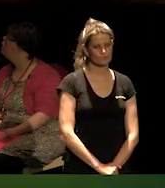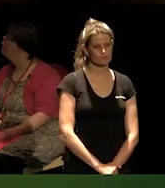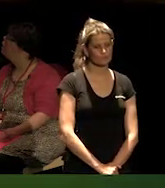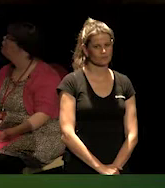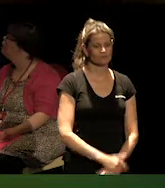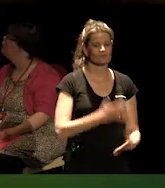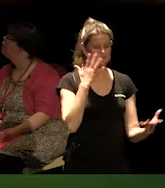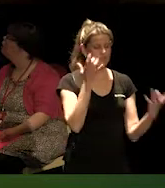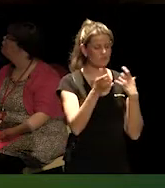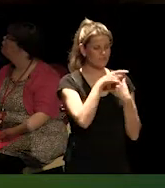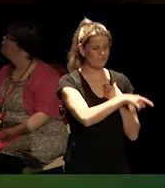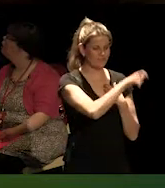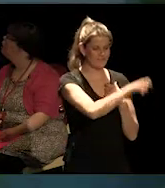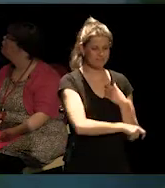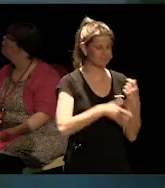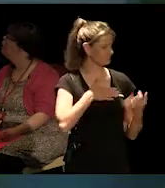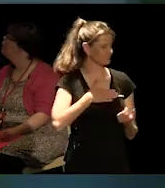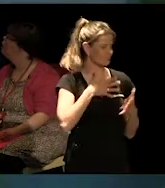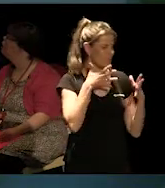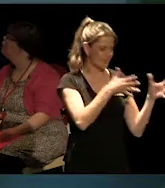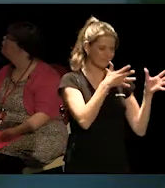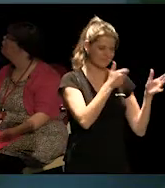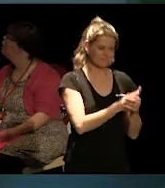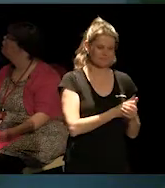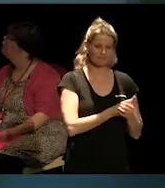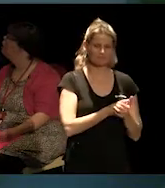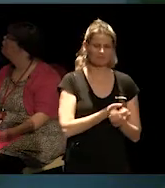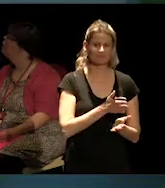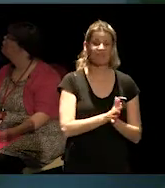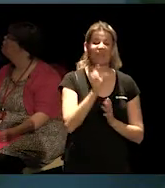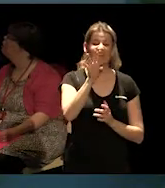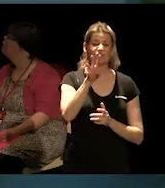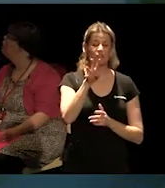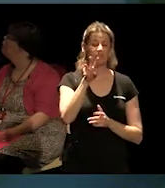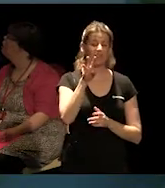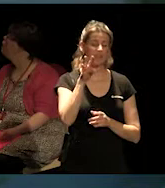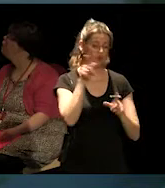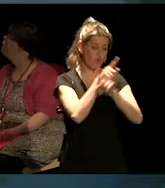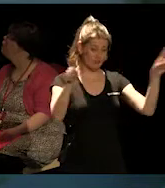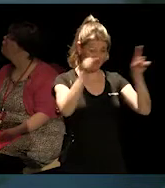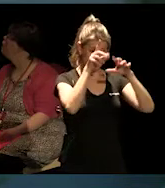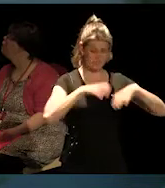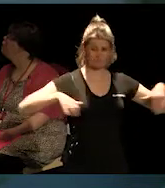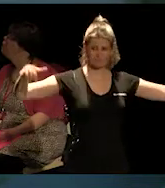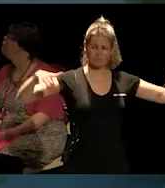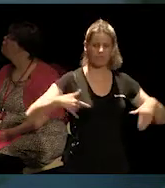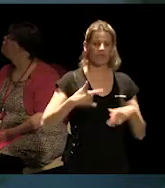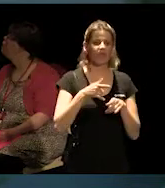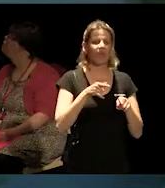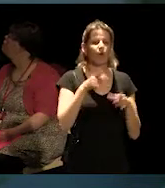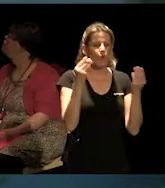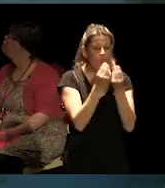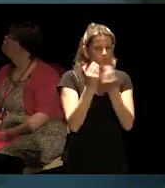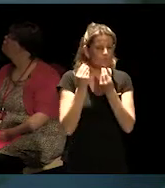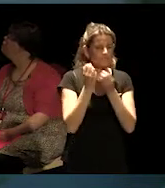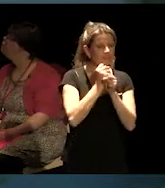Eres un artista. Me encanta. Un proyecto en el que 14 orquestas sinfónicas estamos trabajando juntas